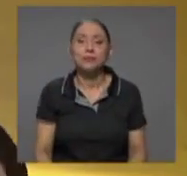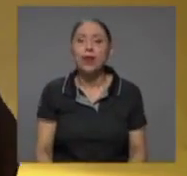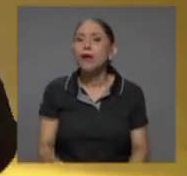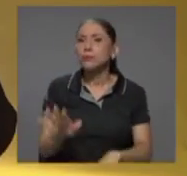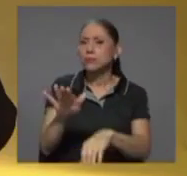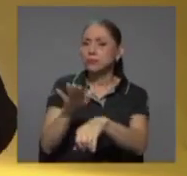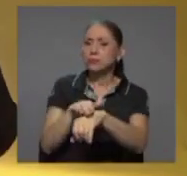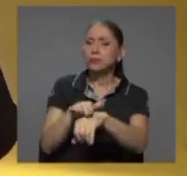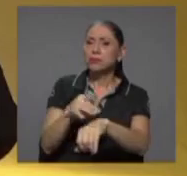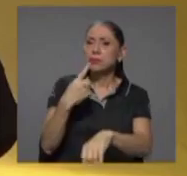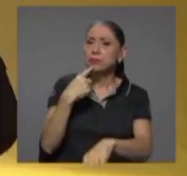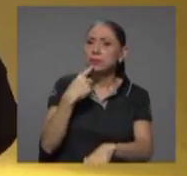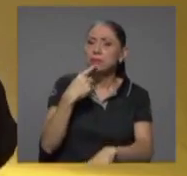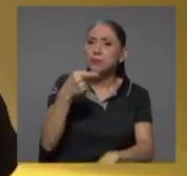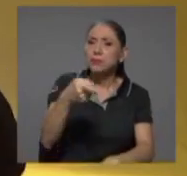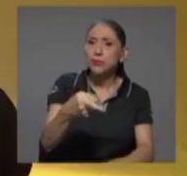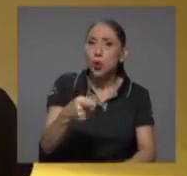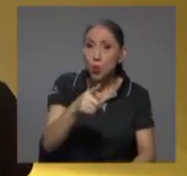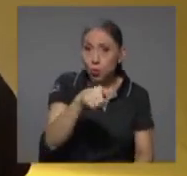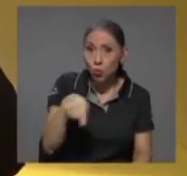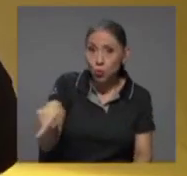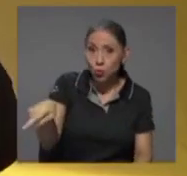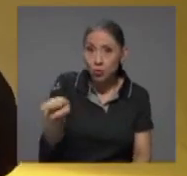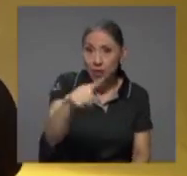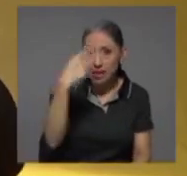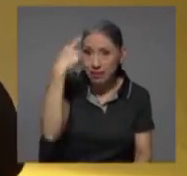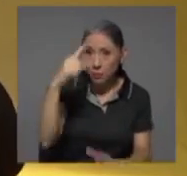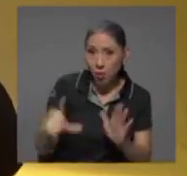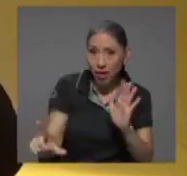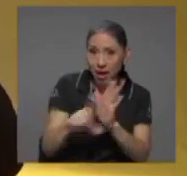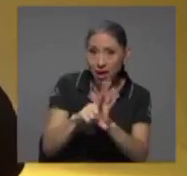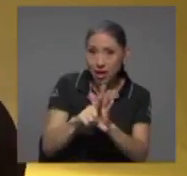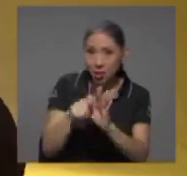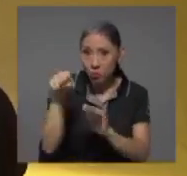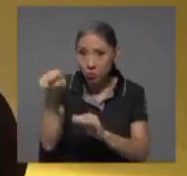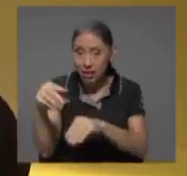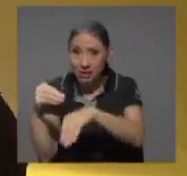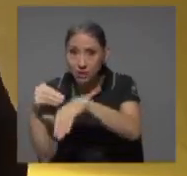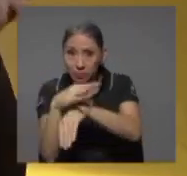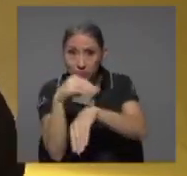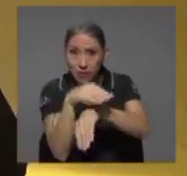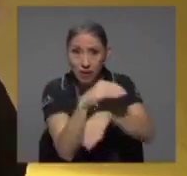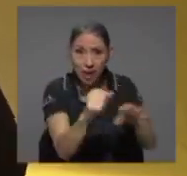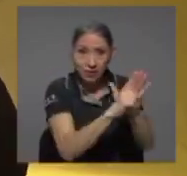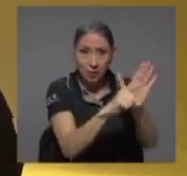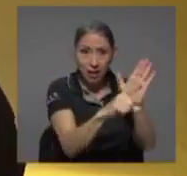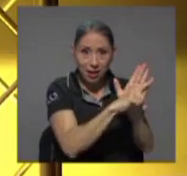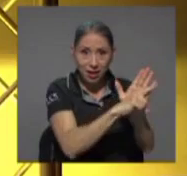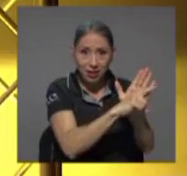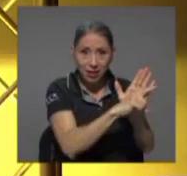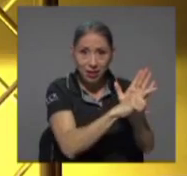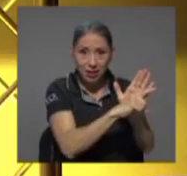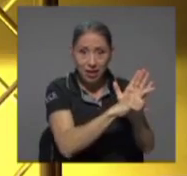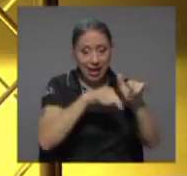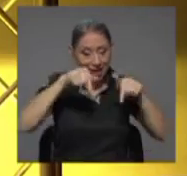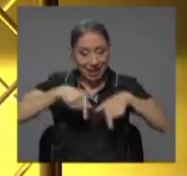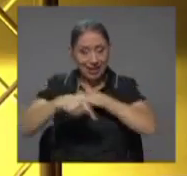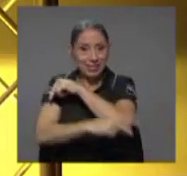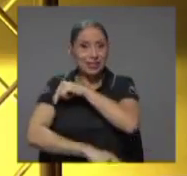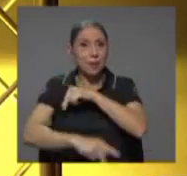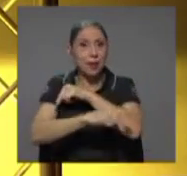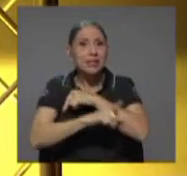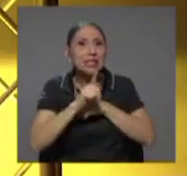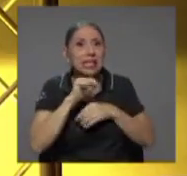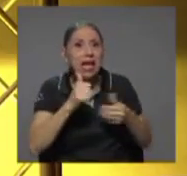una cosa. Ustedes, por ley, son asesores de la Asamblea Legislativa y quien aprueba los gastos en este país es la